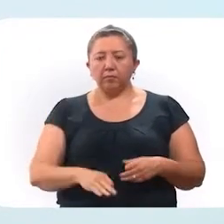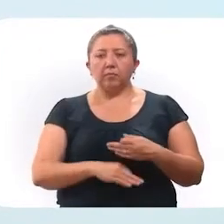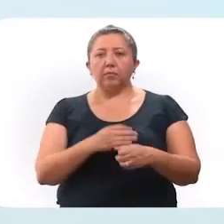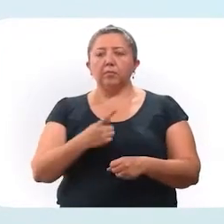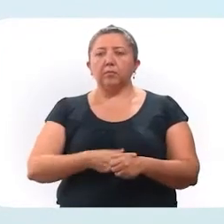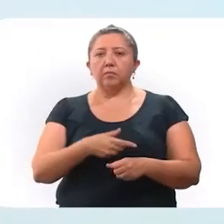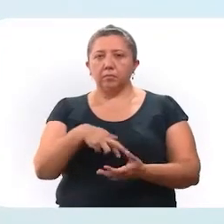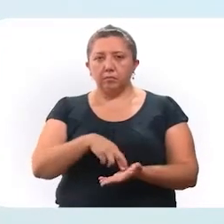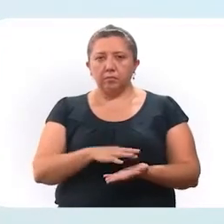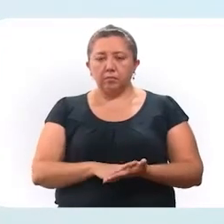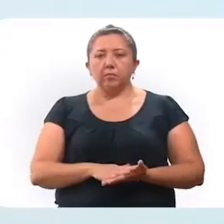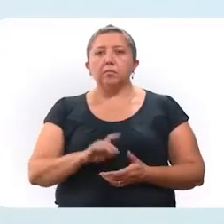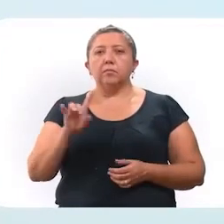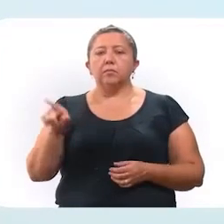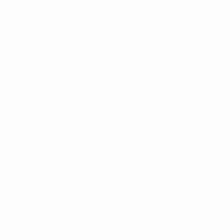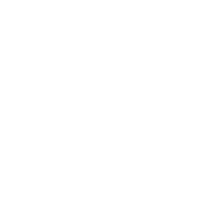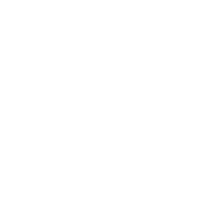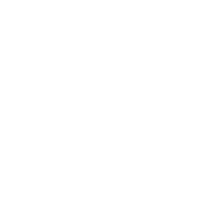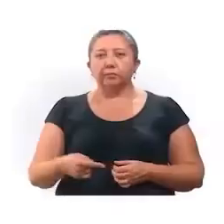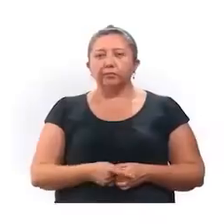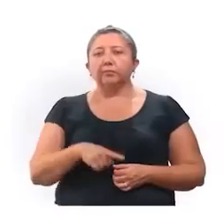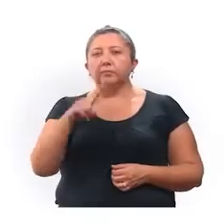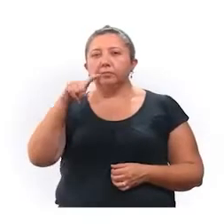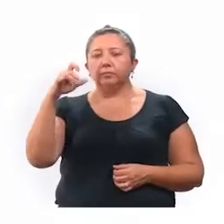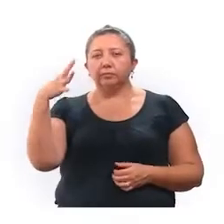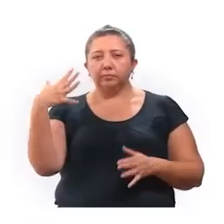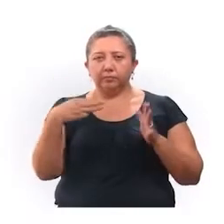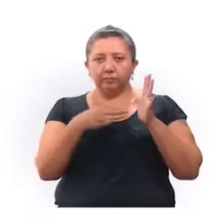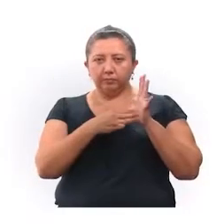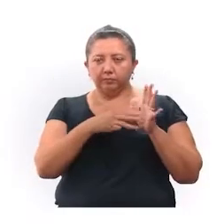del total de contagios registrados, que es de